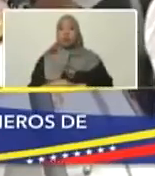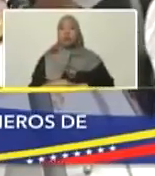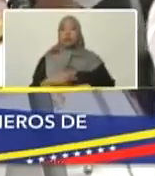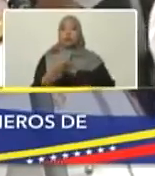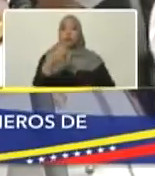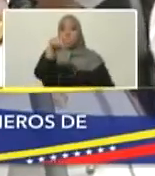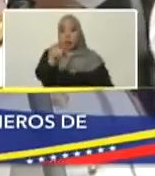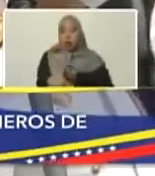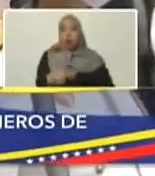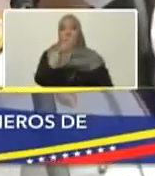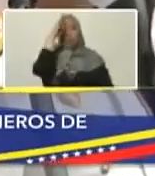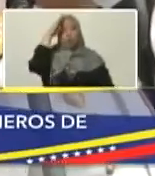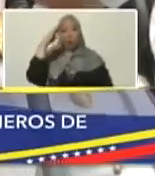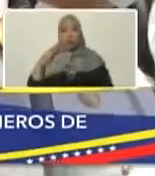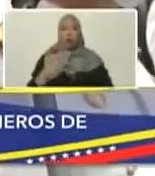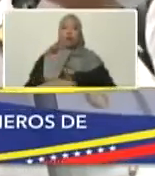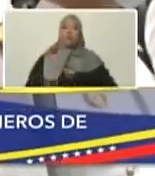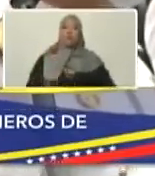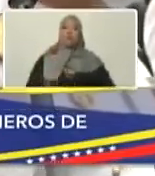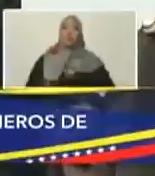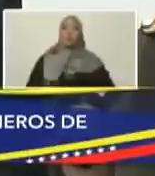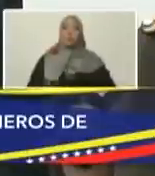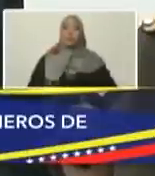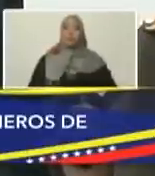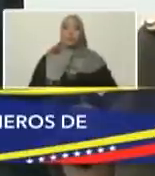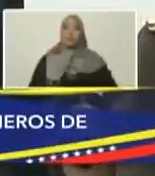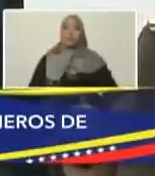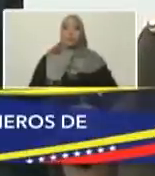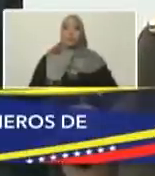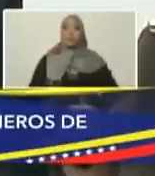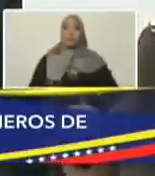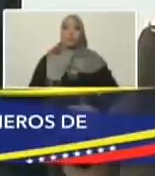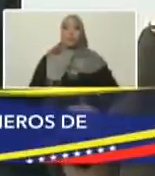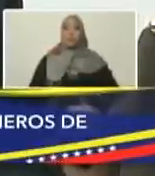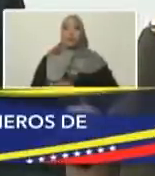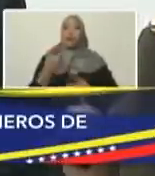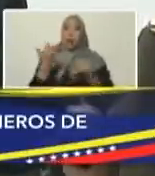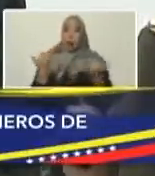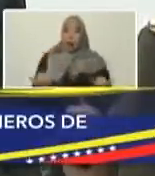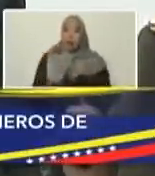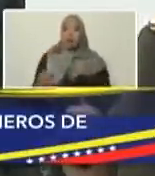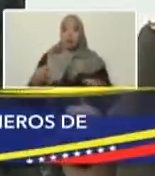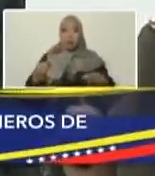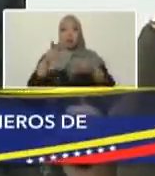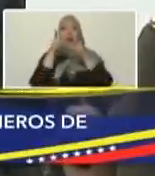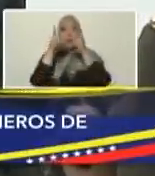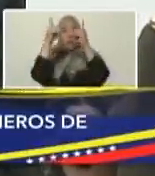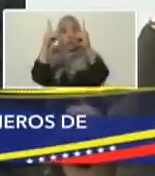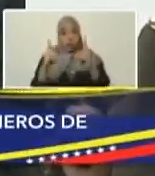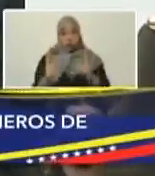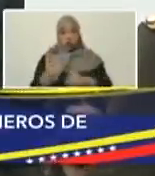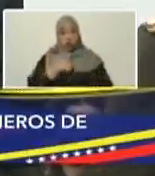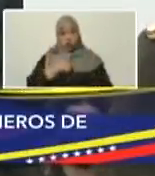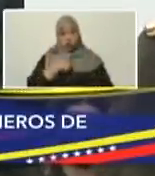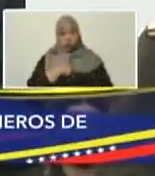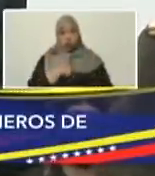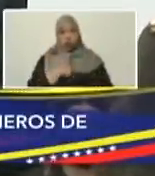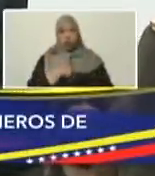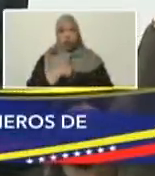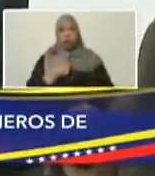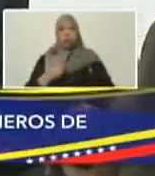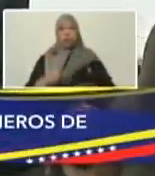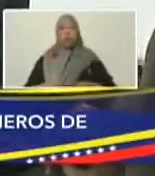componente Armada Bolivariana. Es de mi agrado haber tomado la decisión del